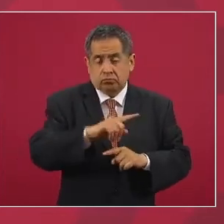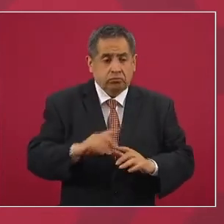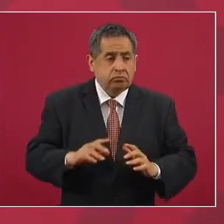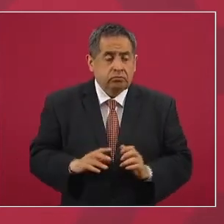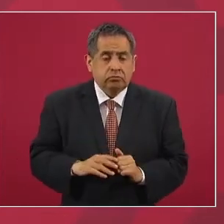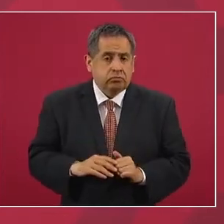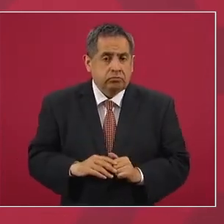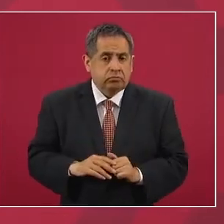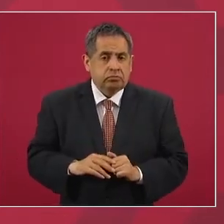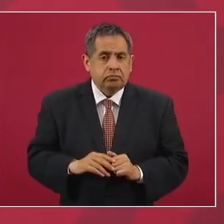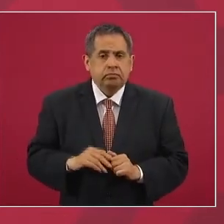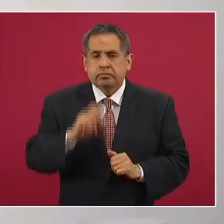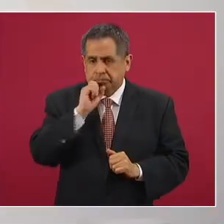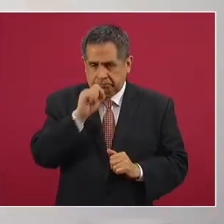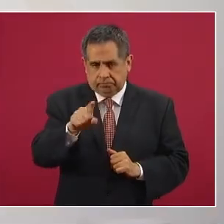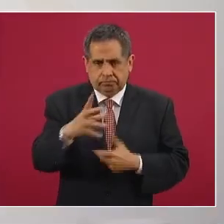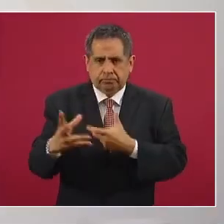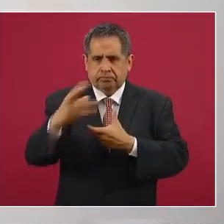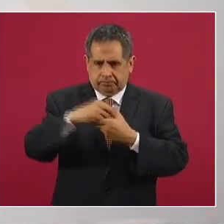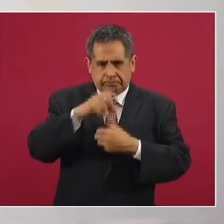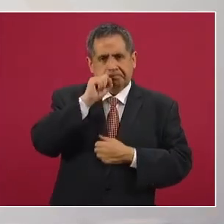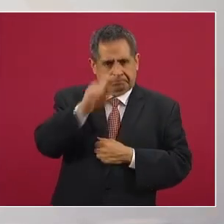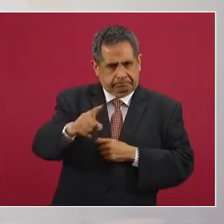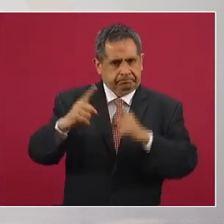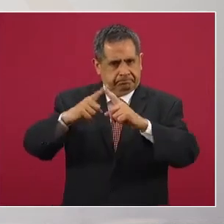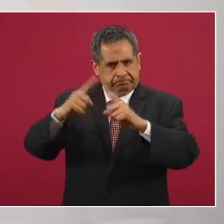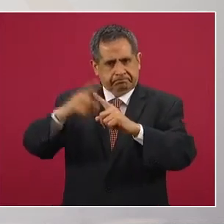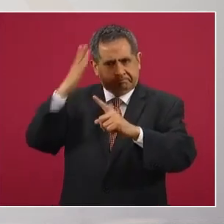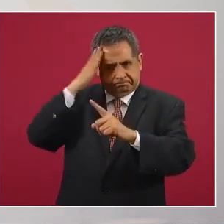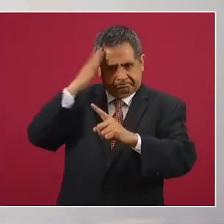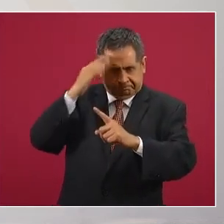Y ahí está lo de la catedral